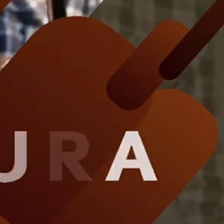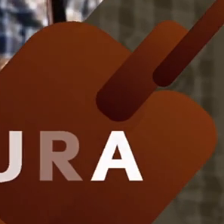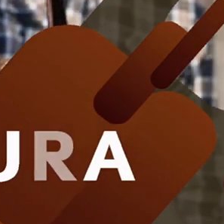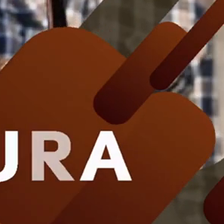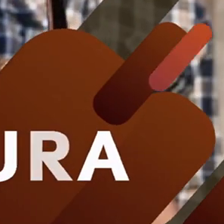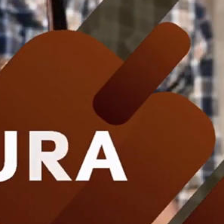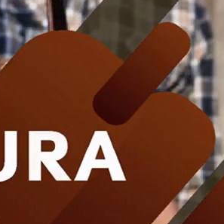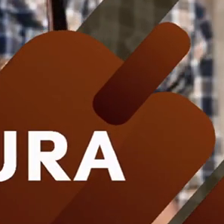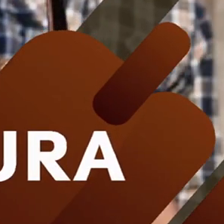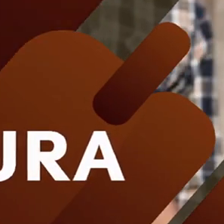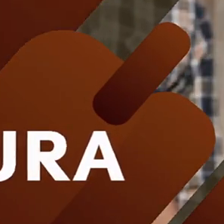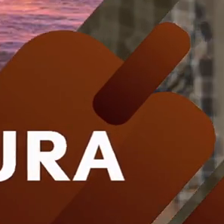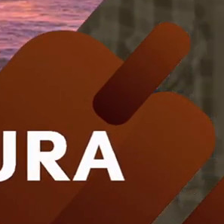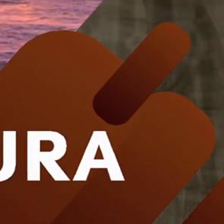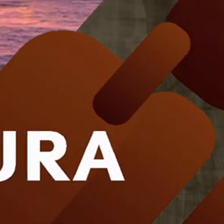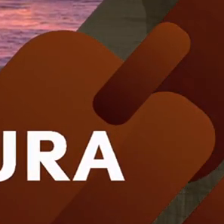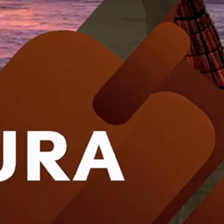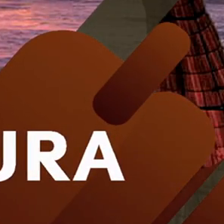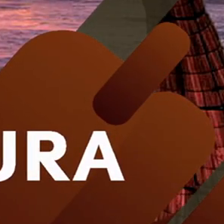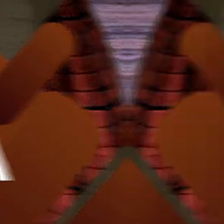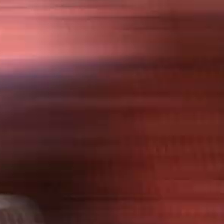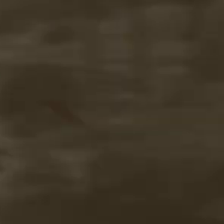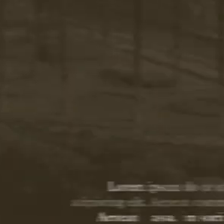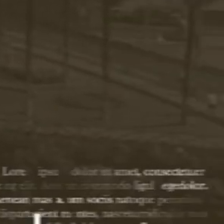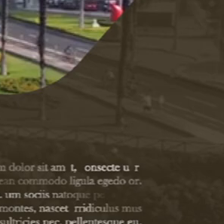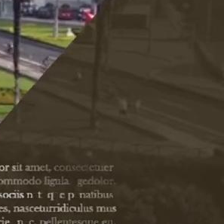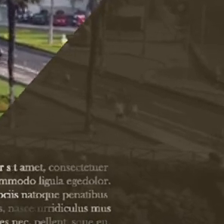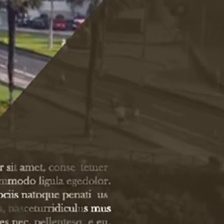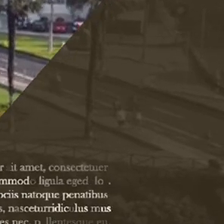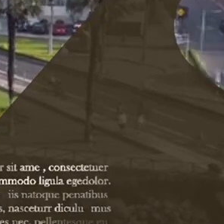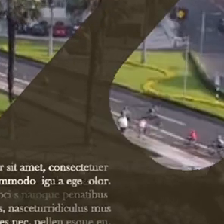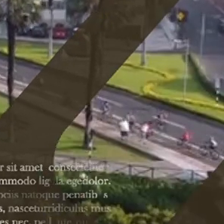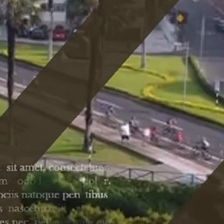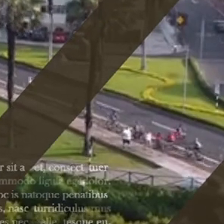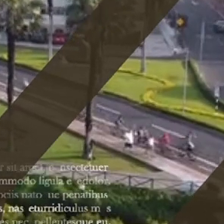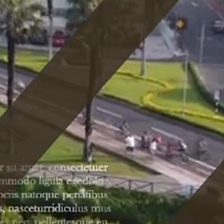trincheras, luchando por justicia.